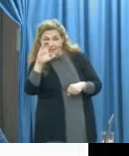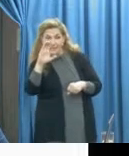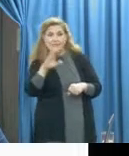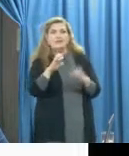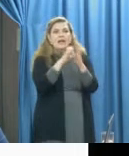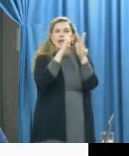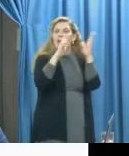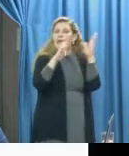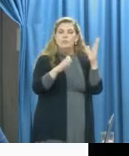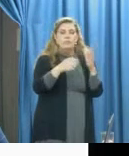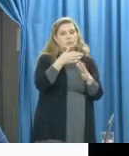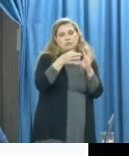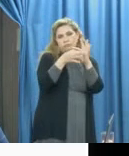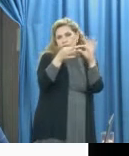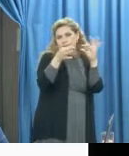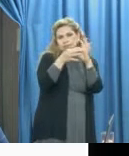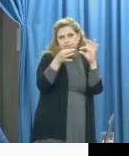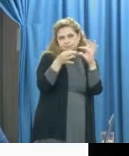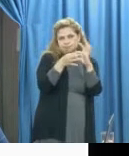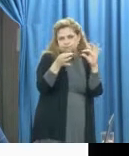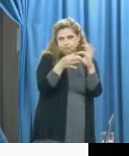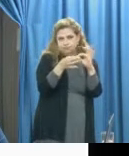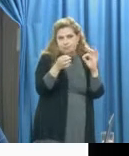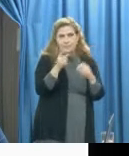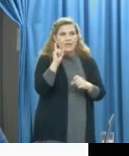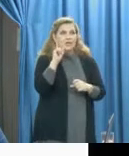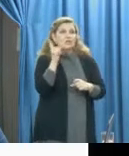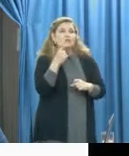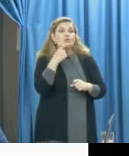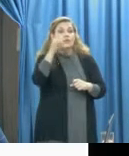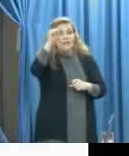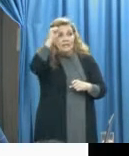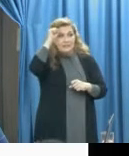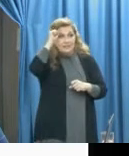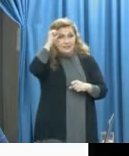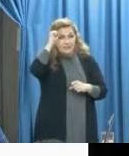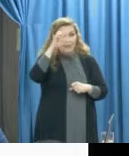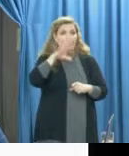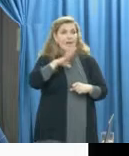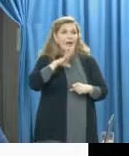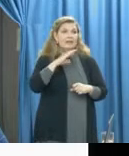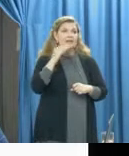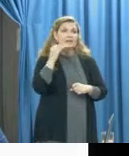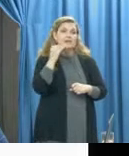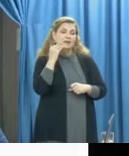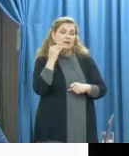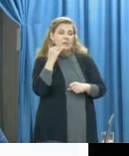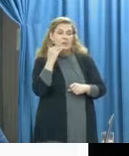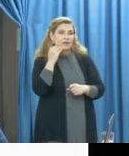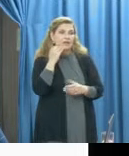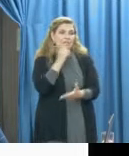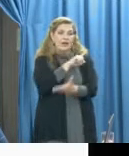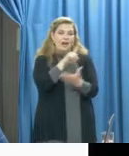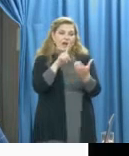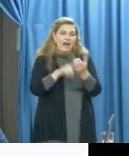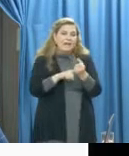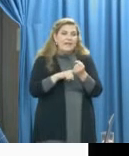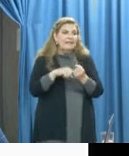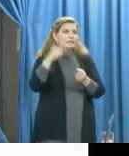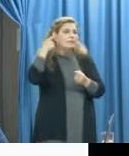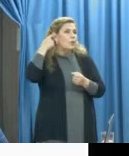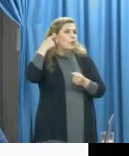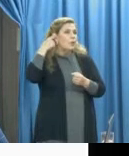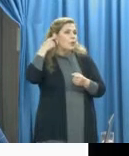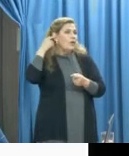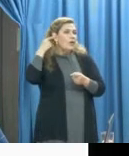unos ejemplos. Las sorderas sindrómicas van a incluir malformaciones de oído externo,